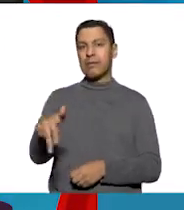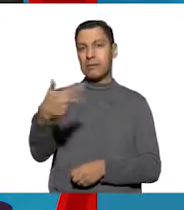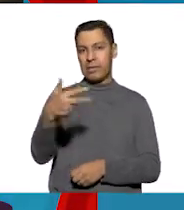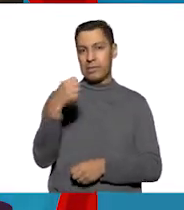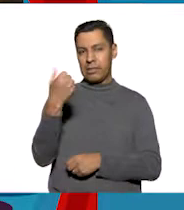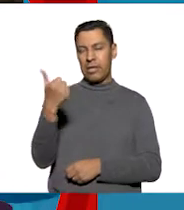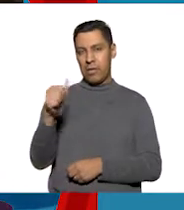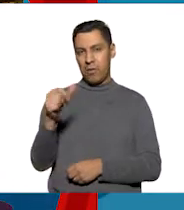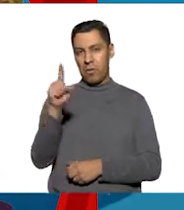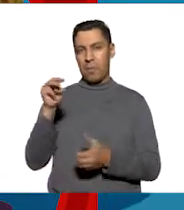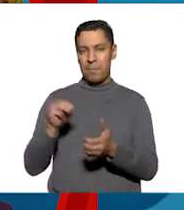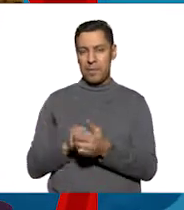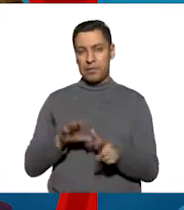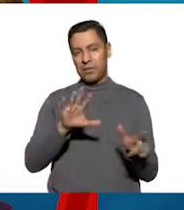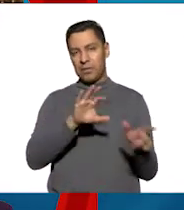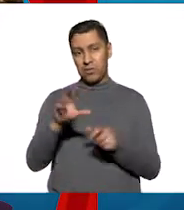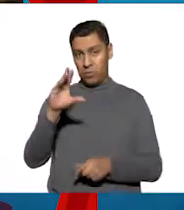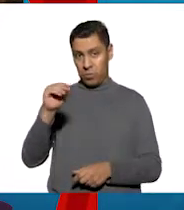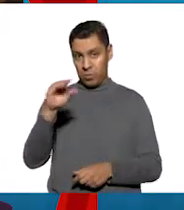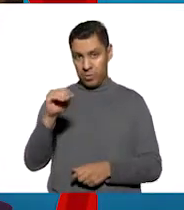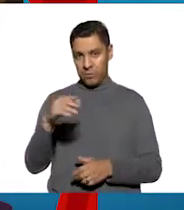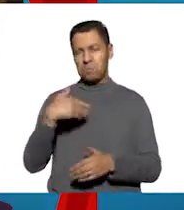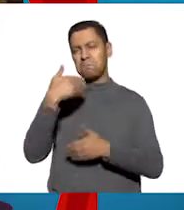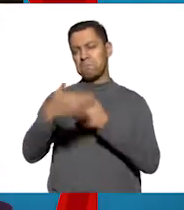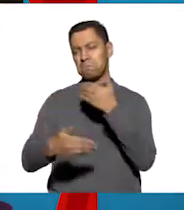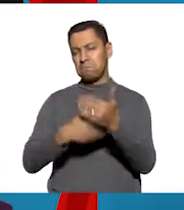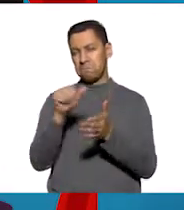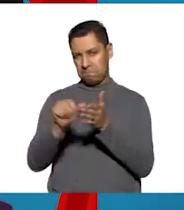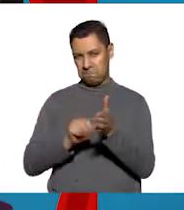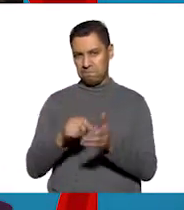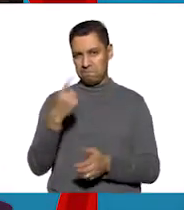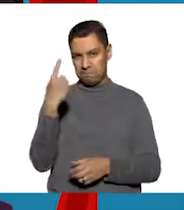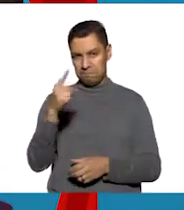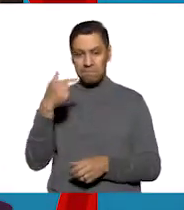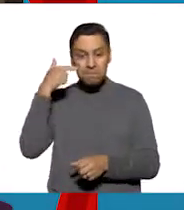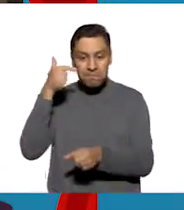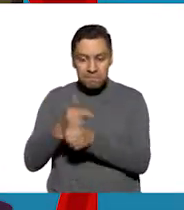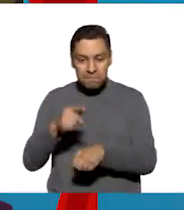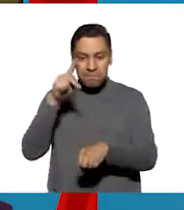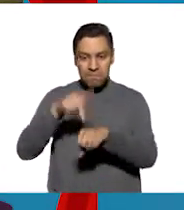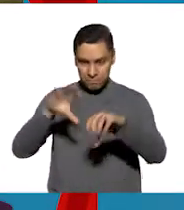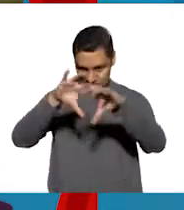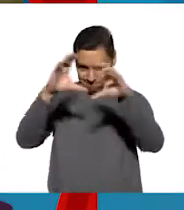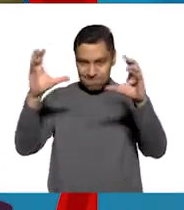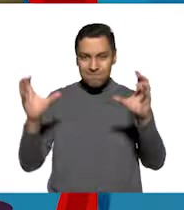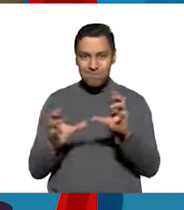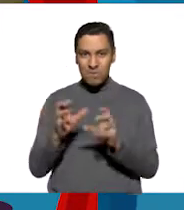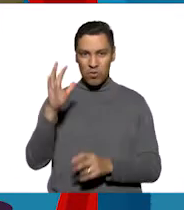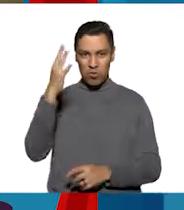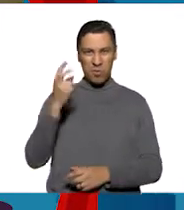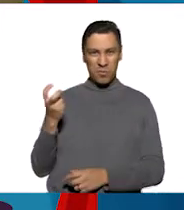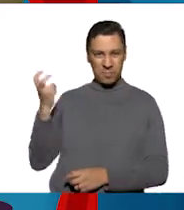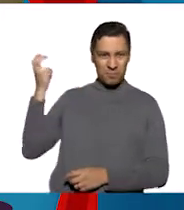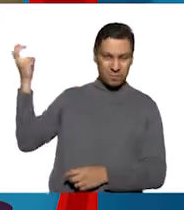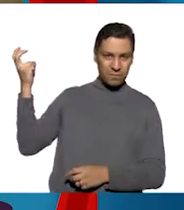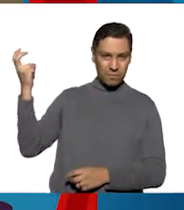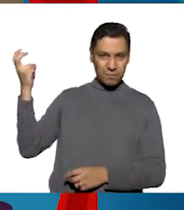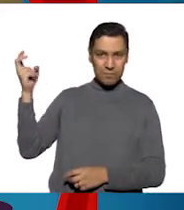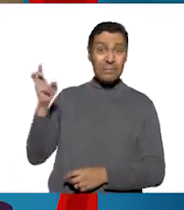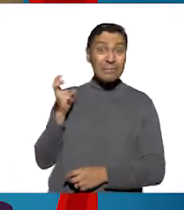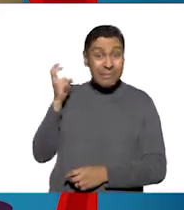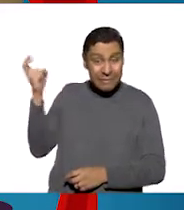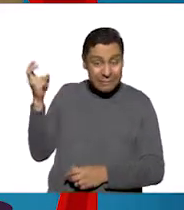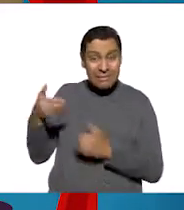1790 y pocos meses después, en diciembre, se encontró la Piedra del Sol. A partir de entonces podemos decir